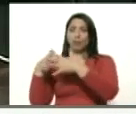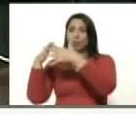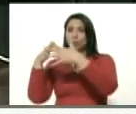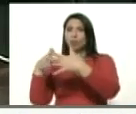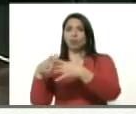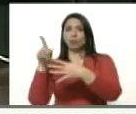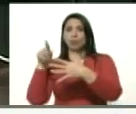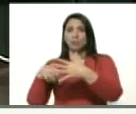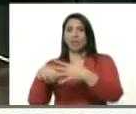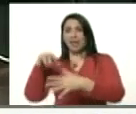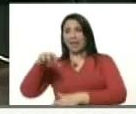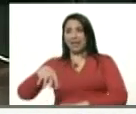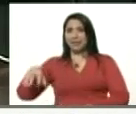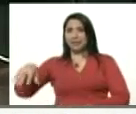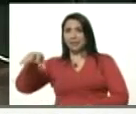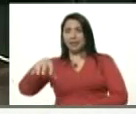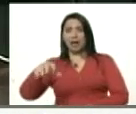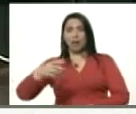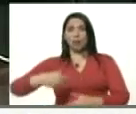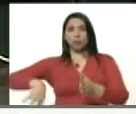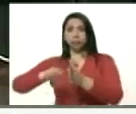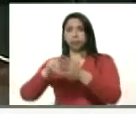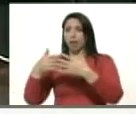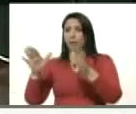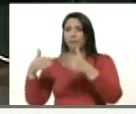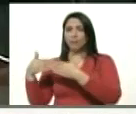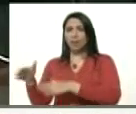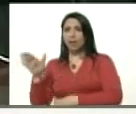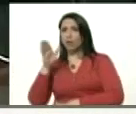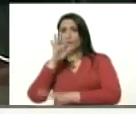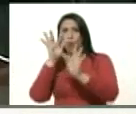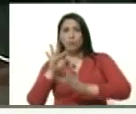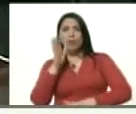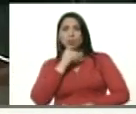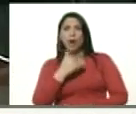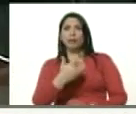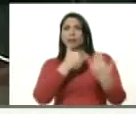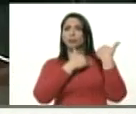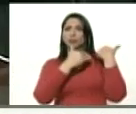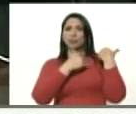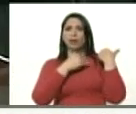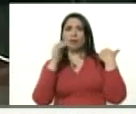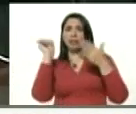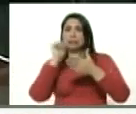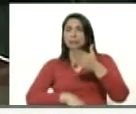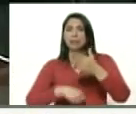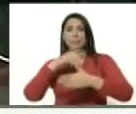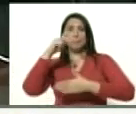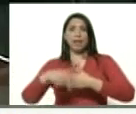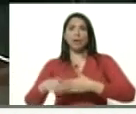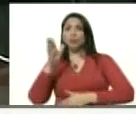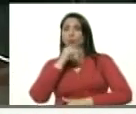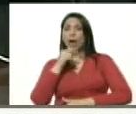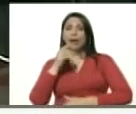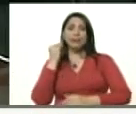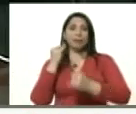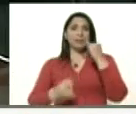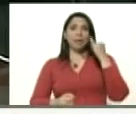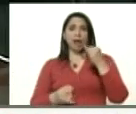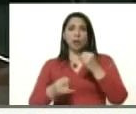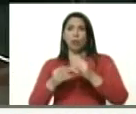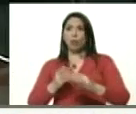estados que reabrieron de manera irresponsable, sin un plan. No han terminado de controlar en Estados Unidos el brote